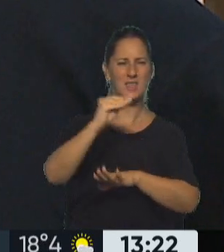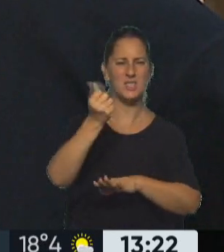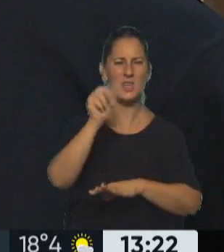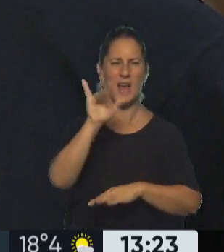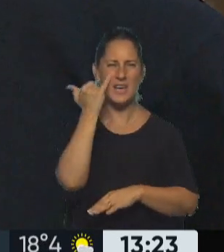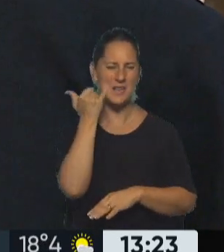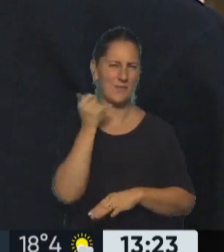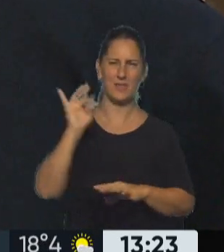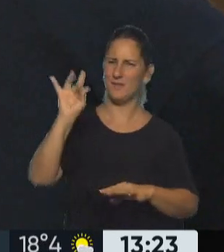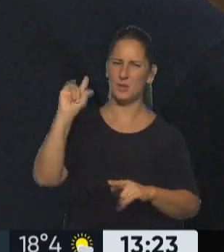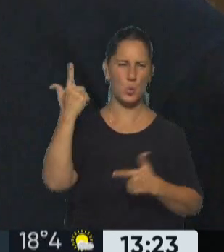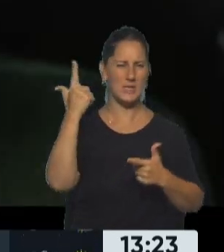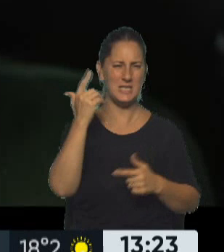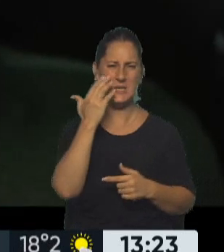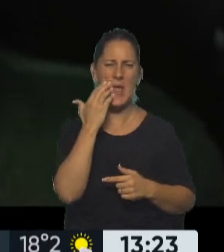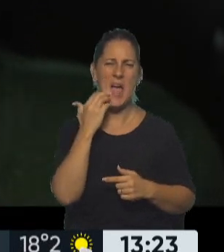ser de Charlie. Entonces,